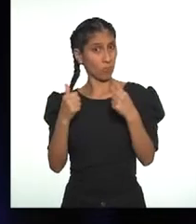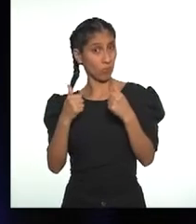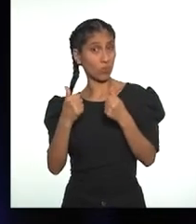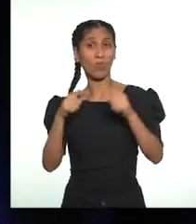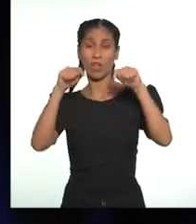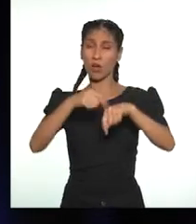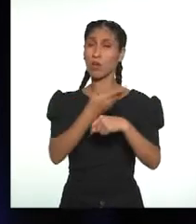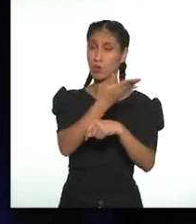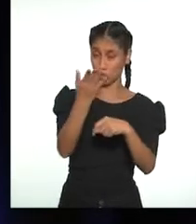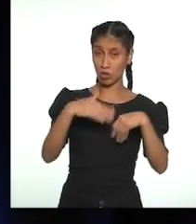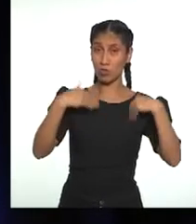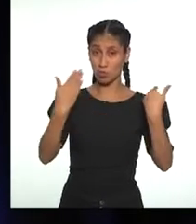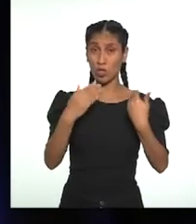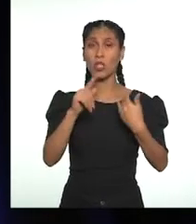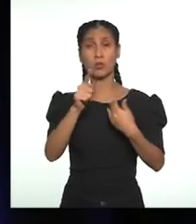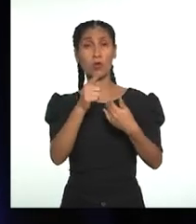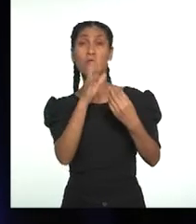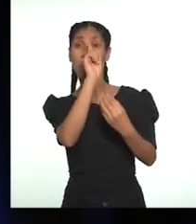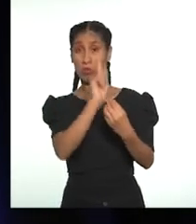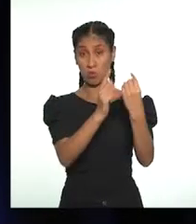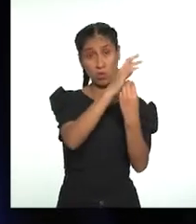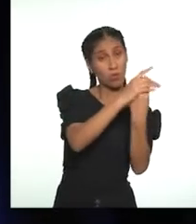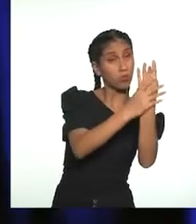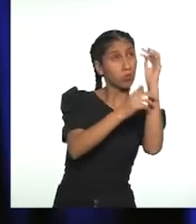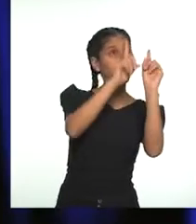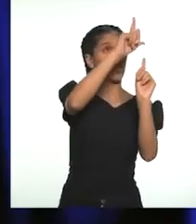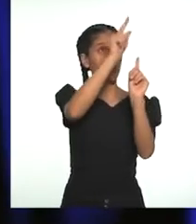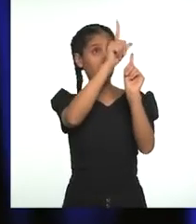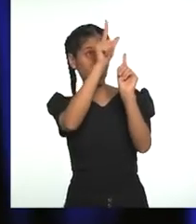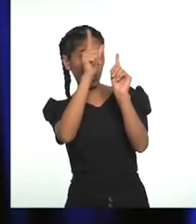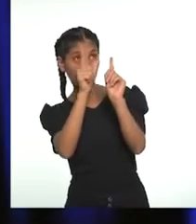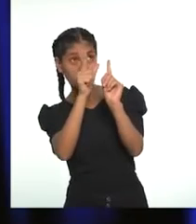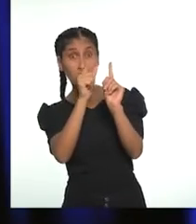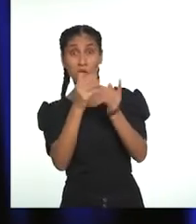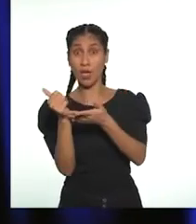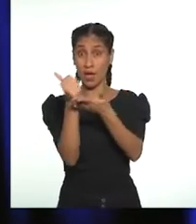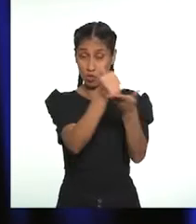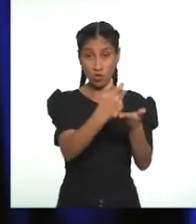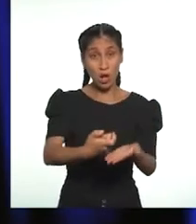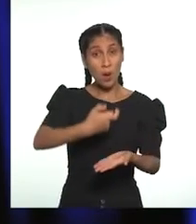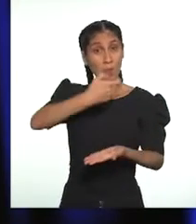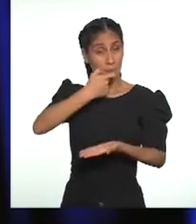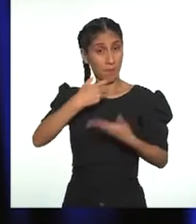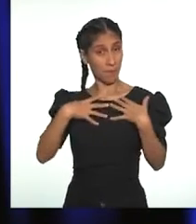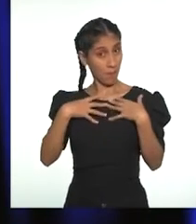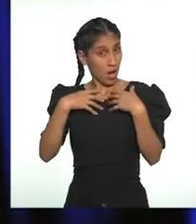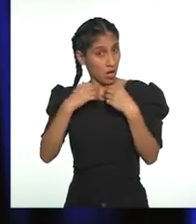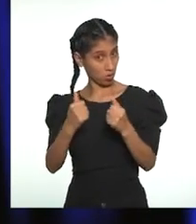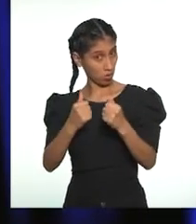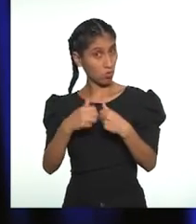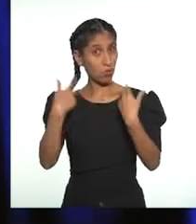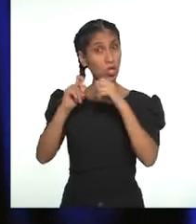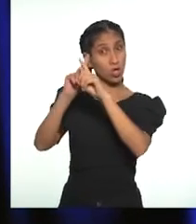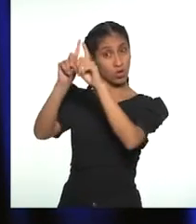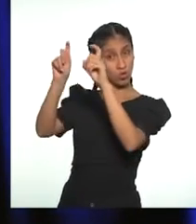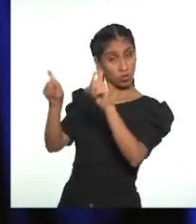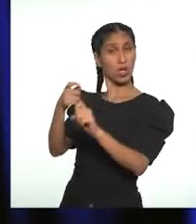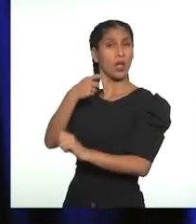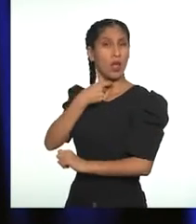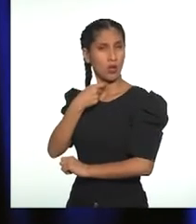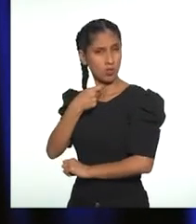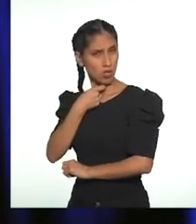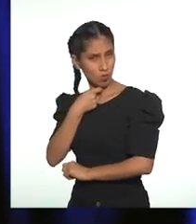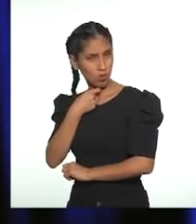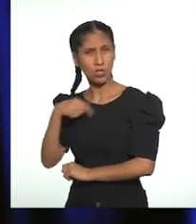invito a realizar una lista de plantas medicinales que conozcan. Pueden consultar a sus familiares. En especial, nuestras